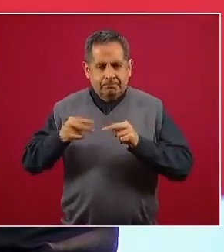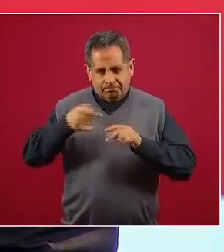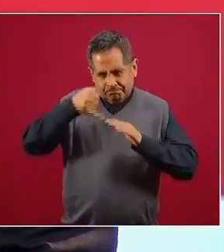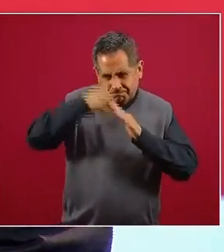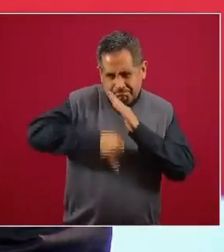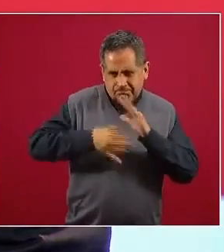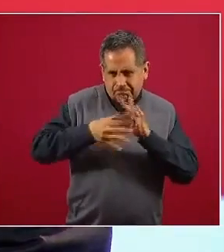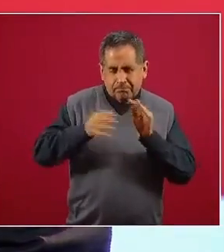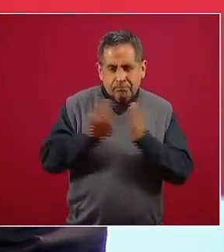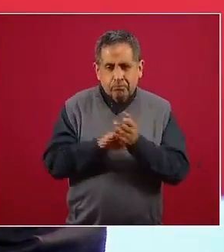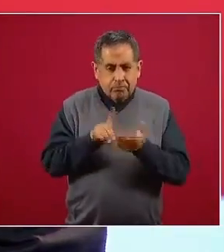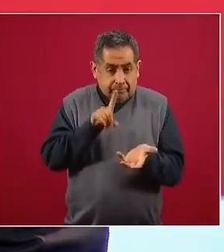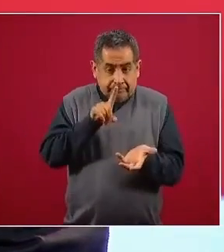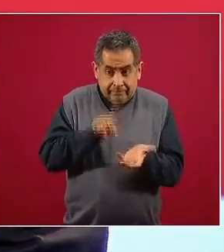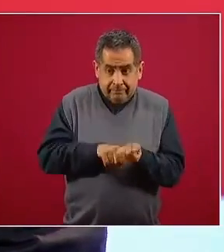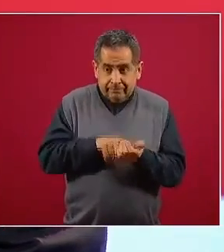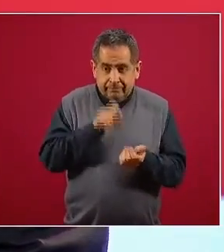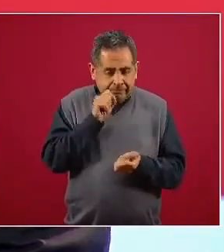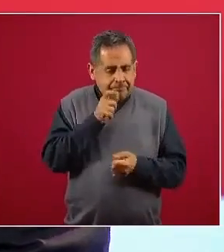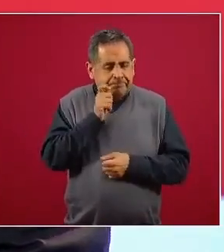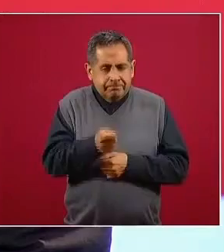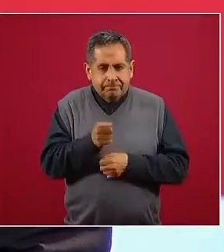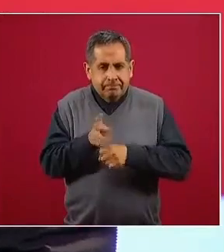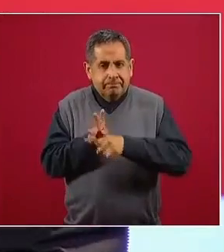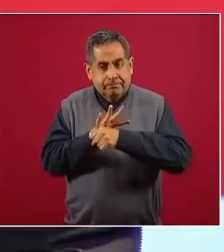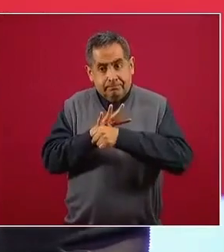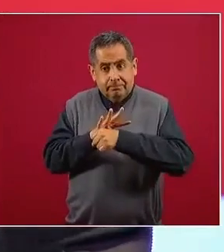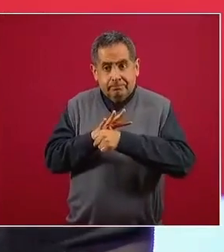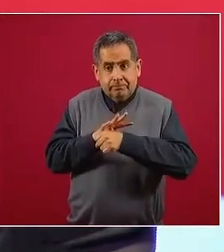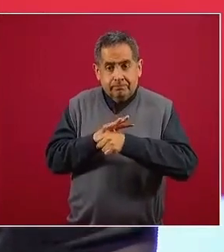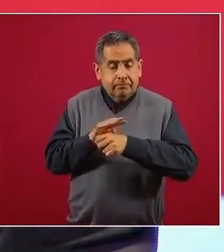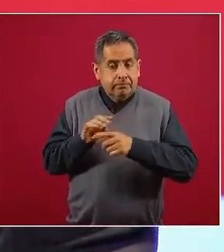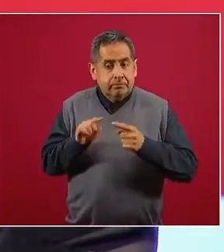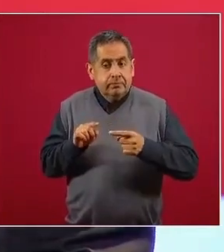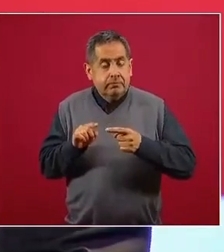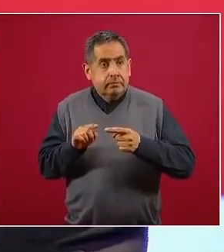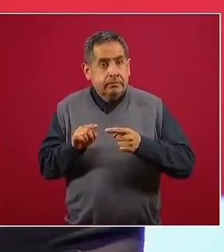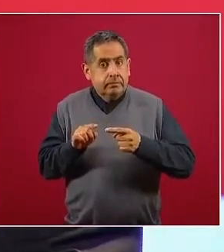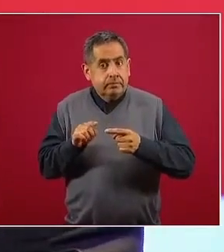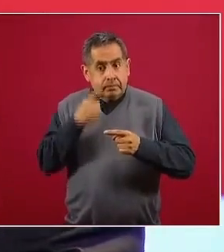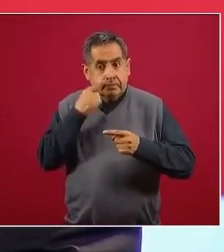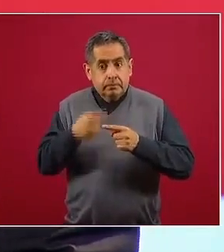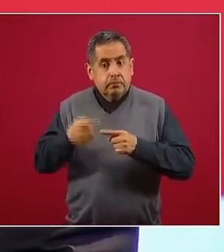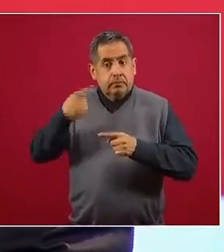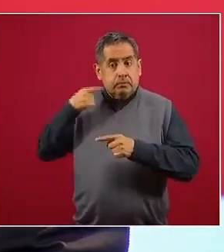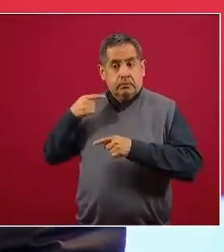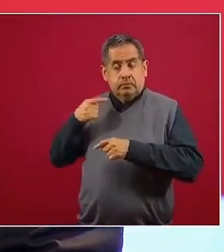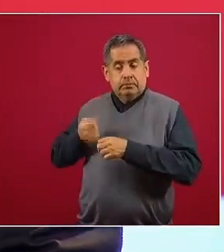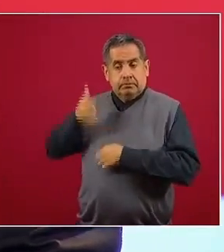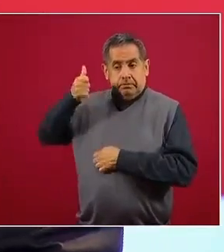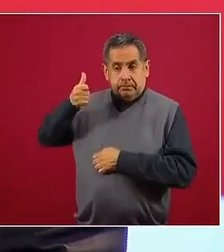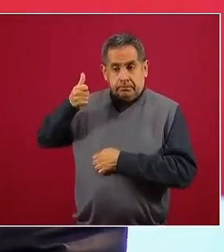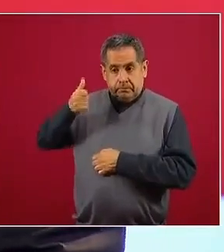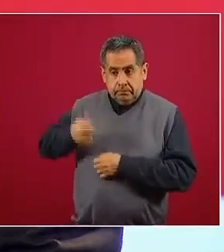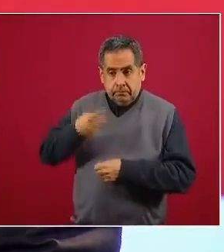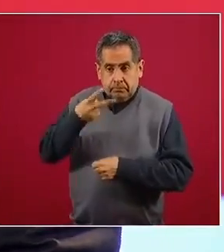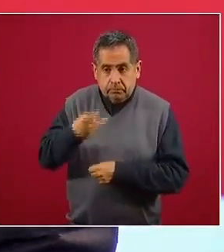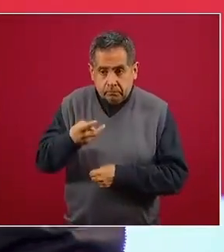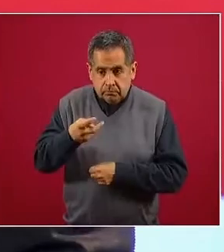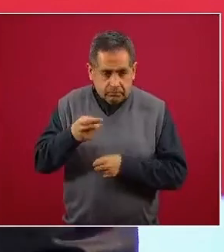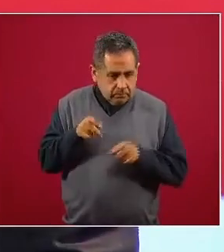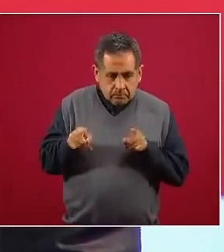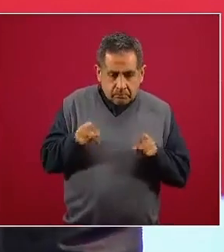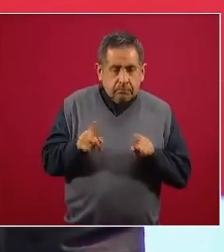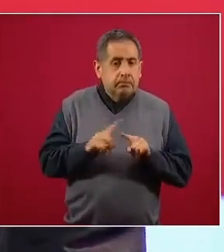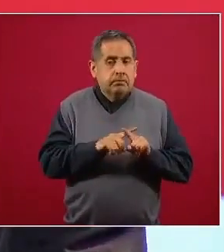la cepa o la variante que le había infectado en el caso 1 y en la situación 2 y se encontró